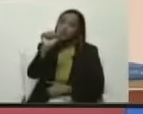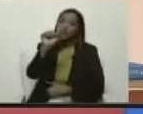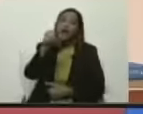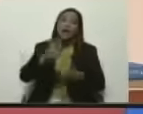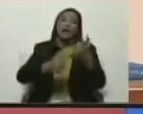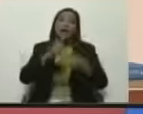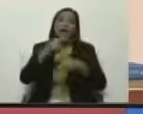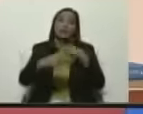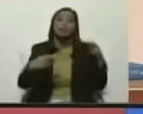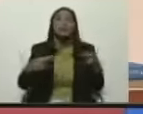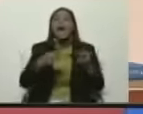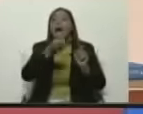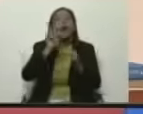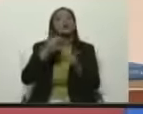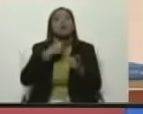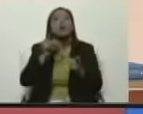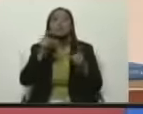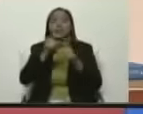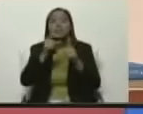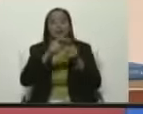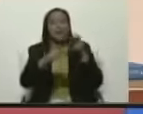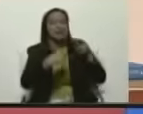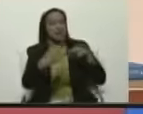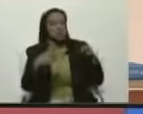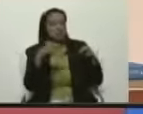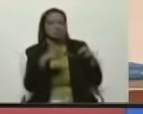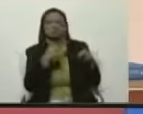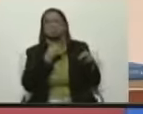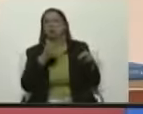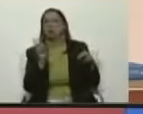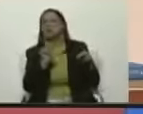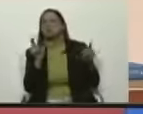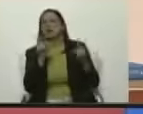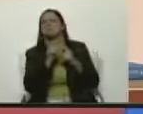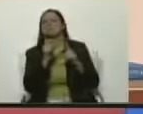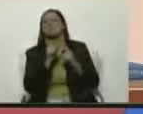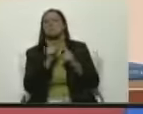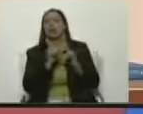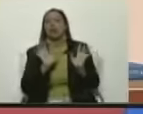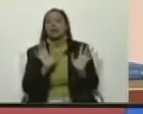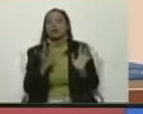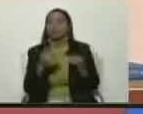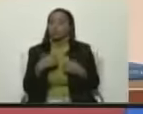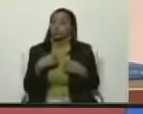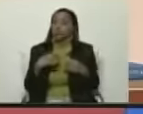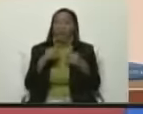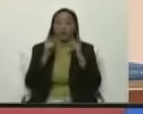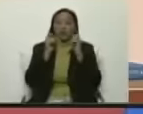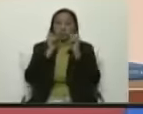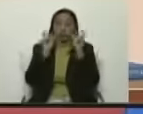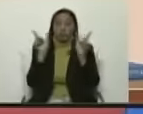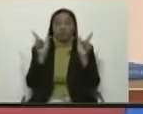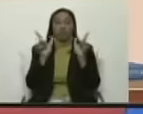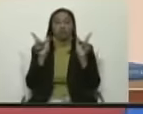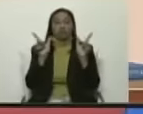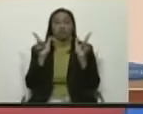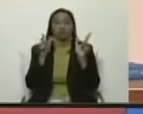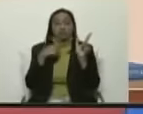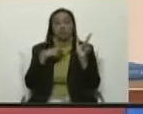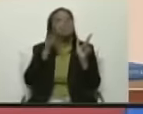les gusta la palabra revolución. Entonces yo me quedé sorprendido. Vi una